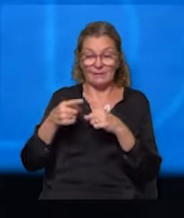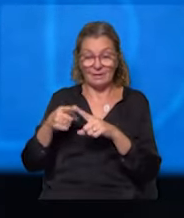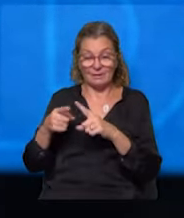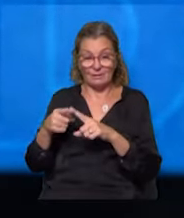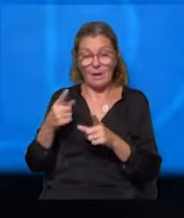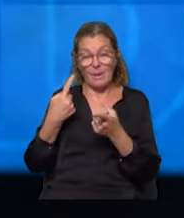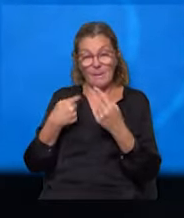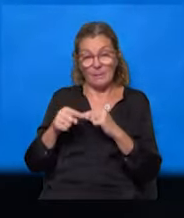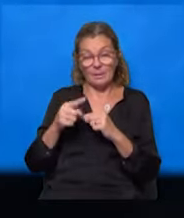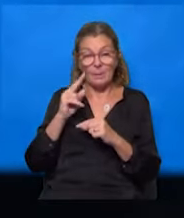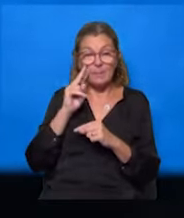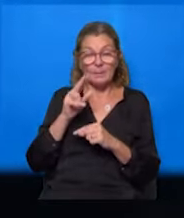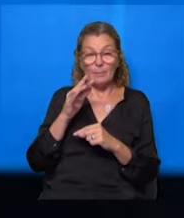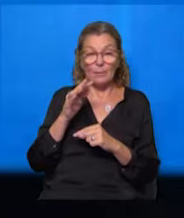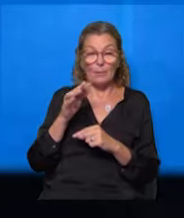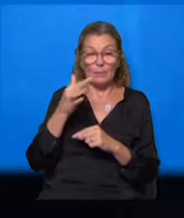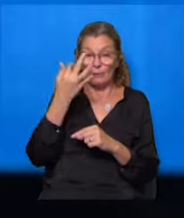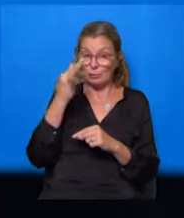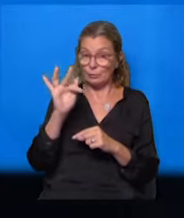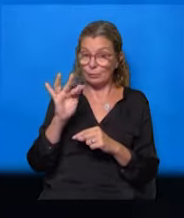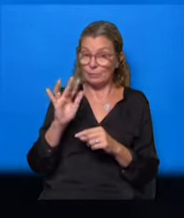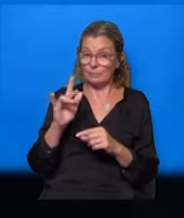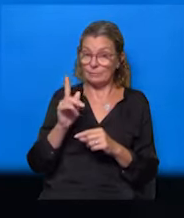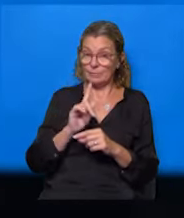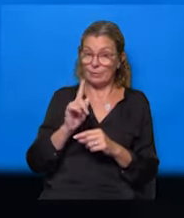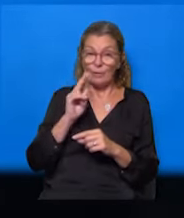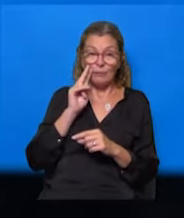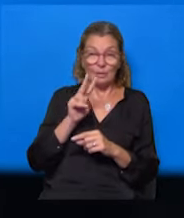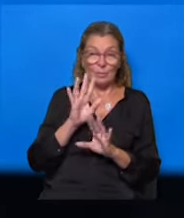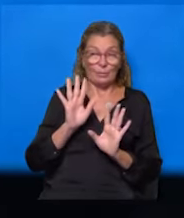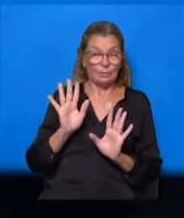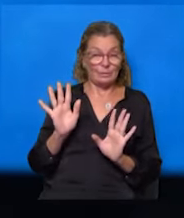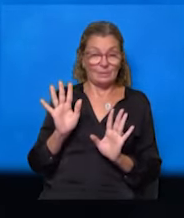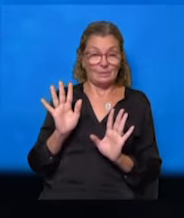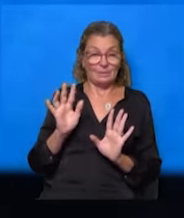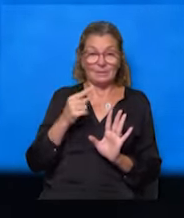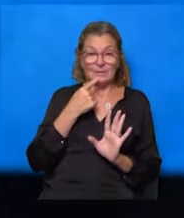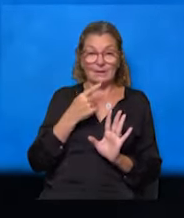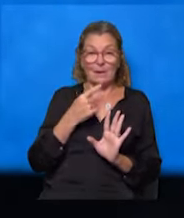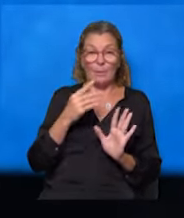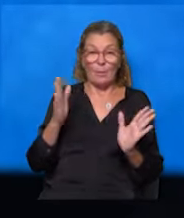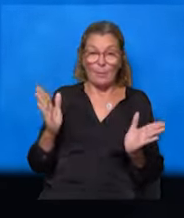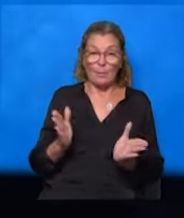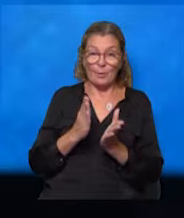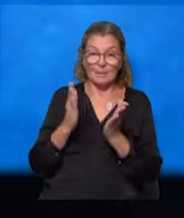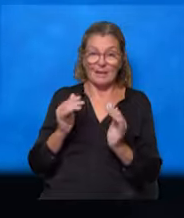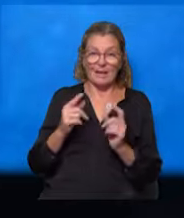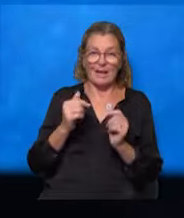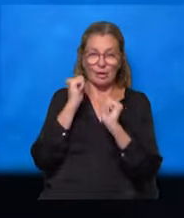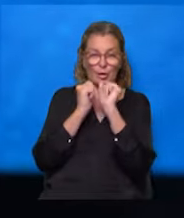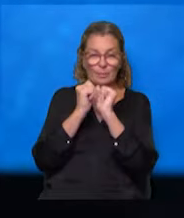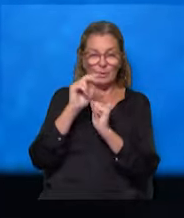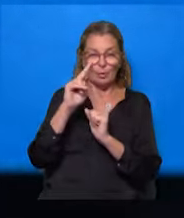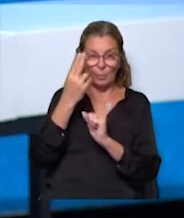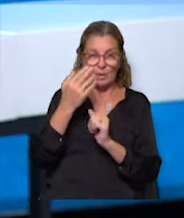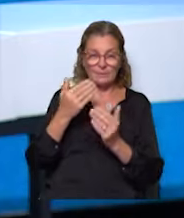pero no miramos para adante y no y no y no vemos este digamos la pujanza económica que el Uruguay